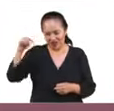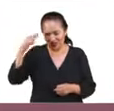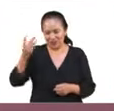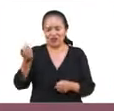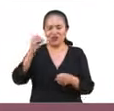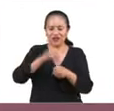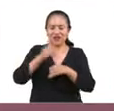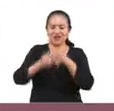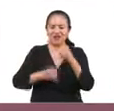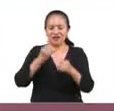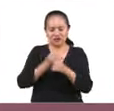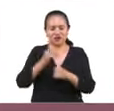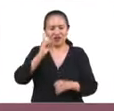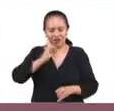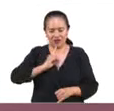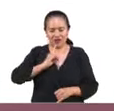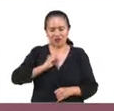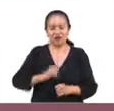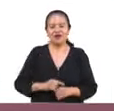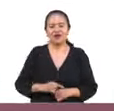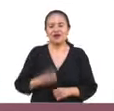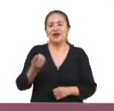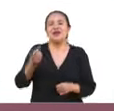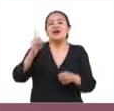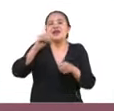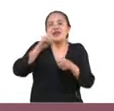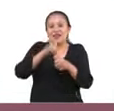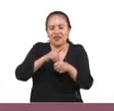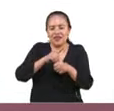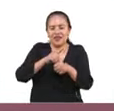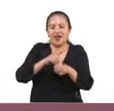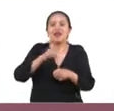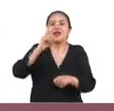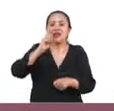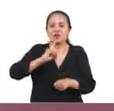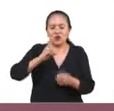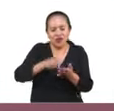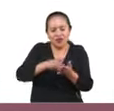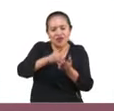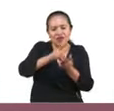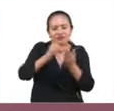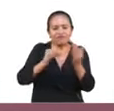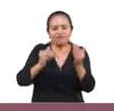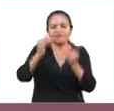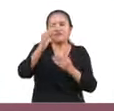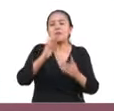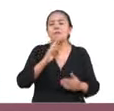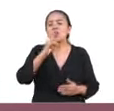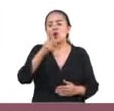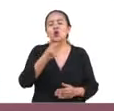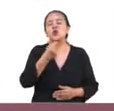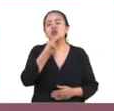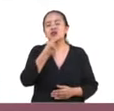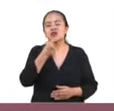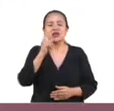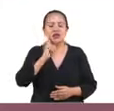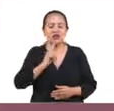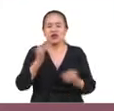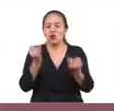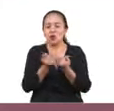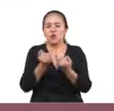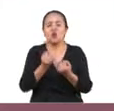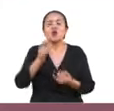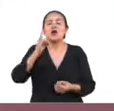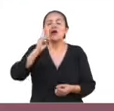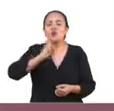Día Internacional de la Mujer, es el día de la reivindicación de los derechos de las mujeres y niñas por una vida libre